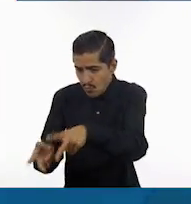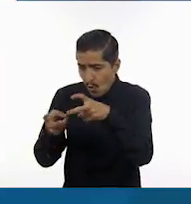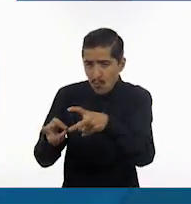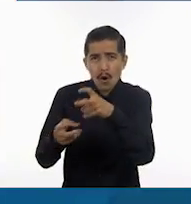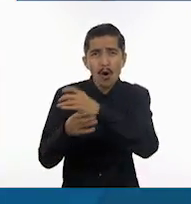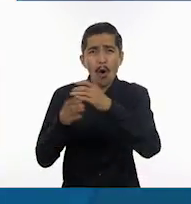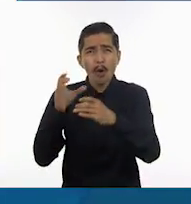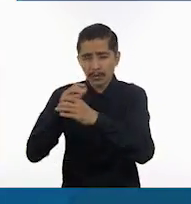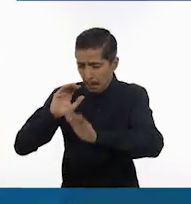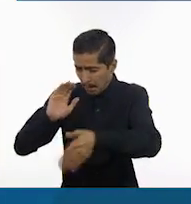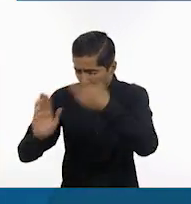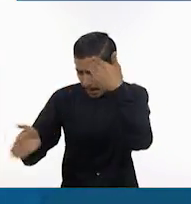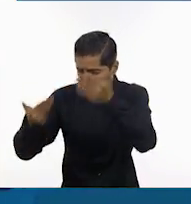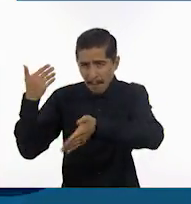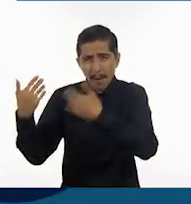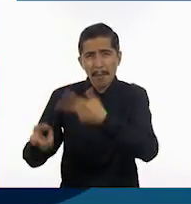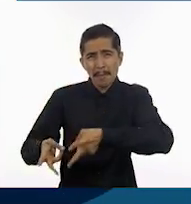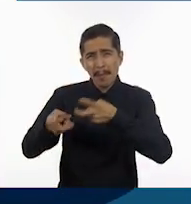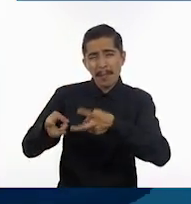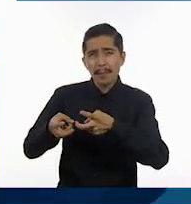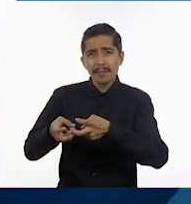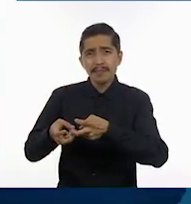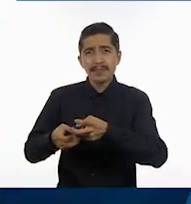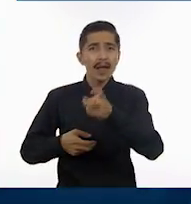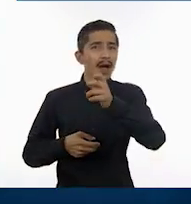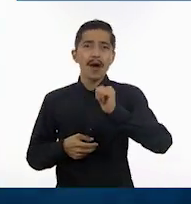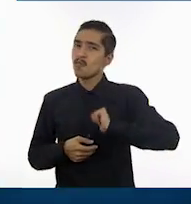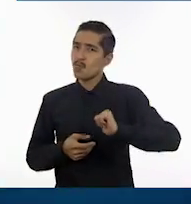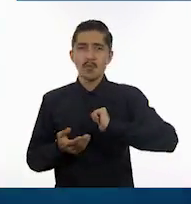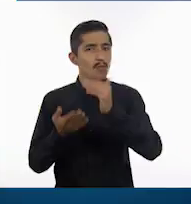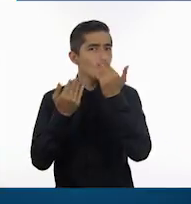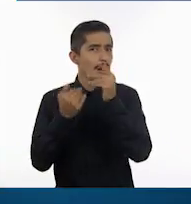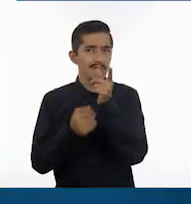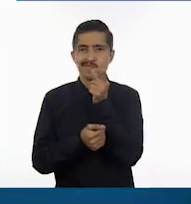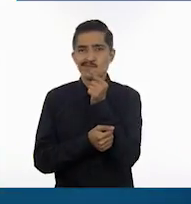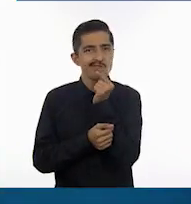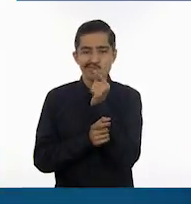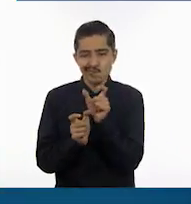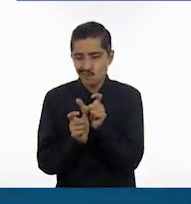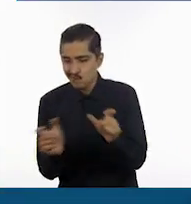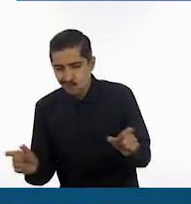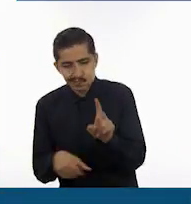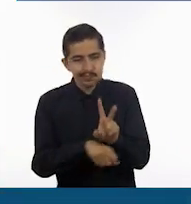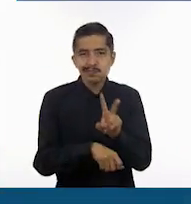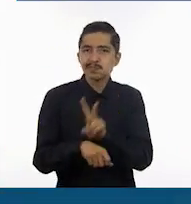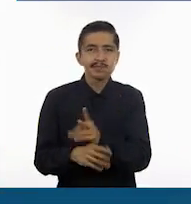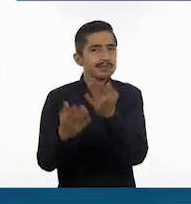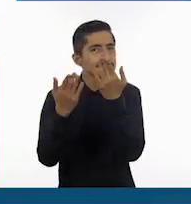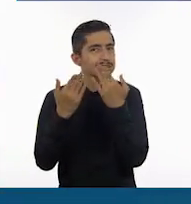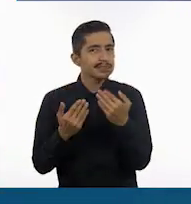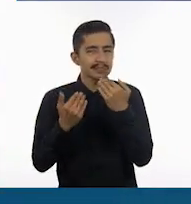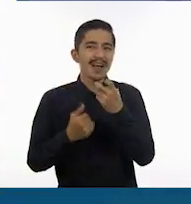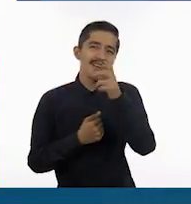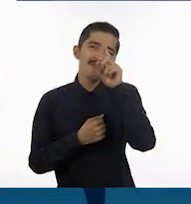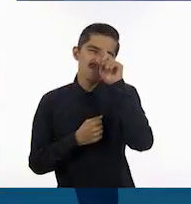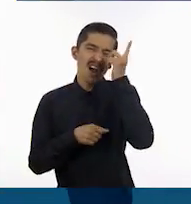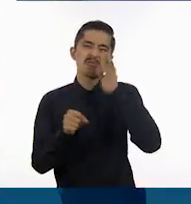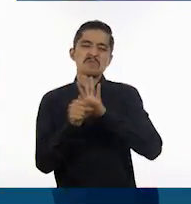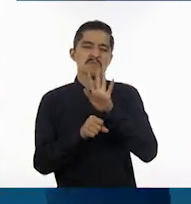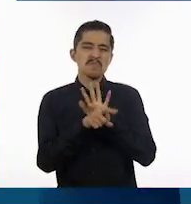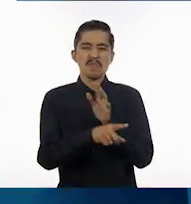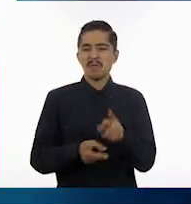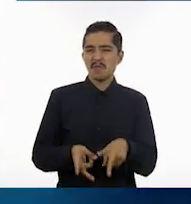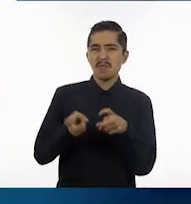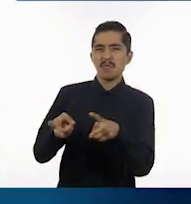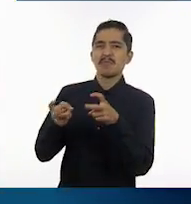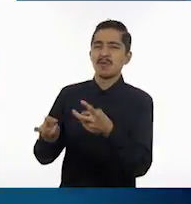pertenencias. En ese tiempo, no había cuerpos de policía que vigilaran las rutas, lo cual facilitaba los robos.